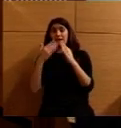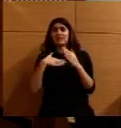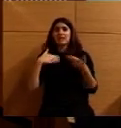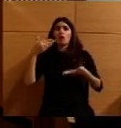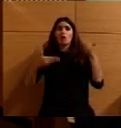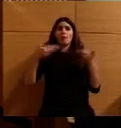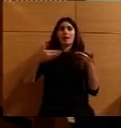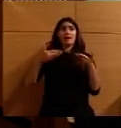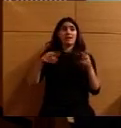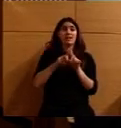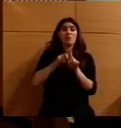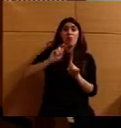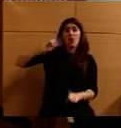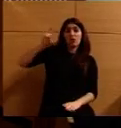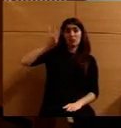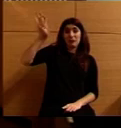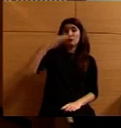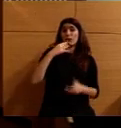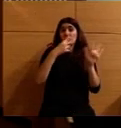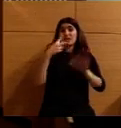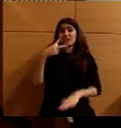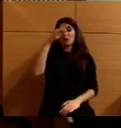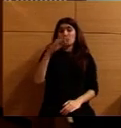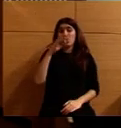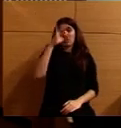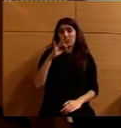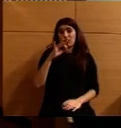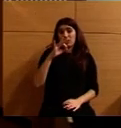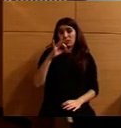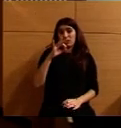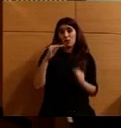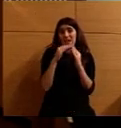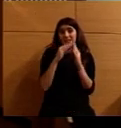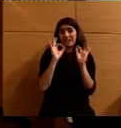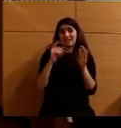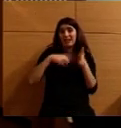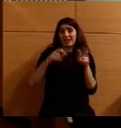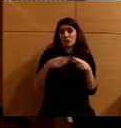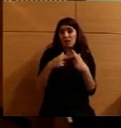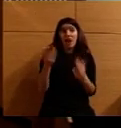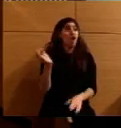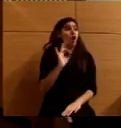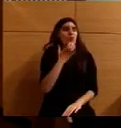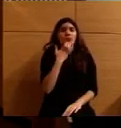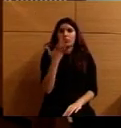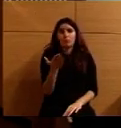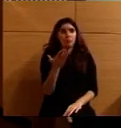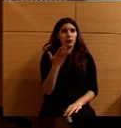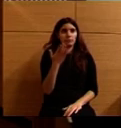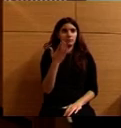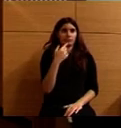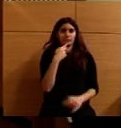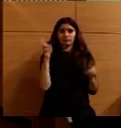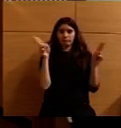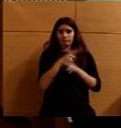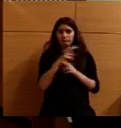comparar con Berlín o Viena, que por ejemplo el 62% de la vivienda es de alquiler social, o querer obviar que la